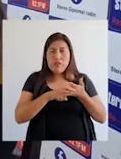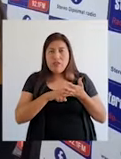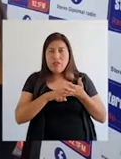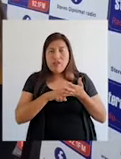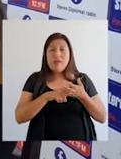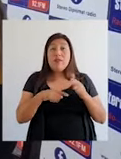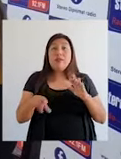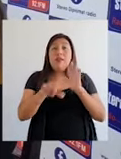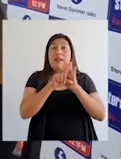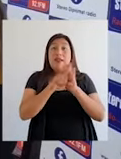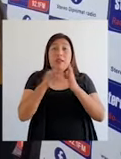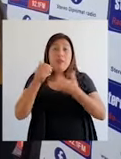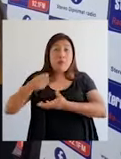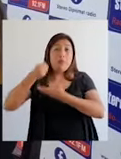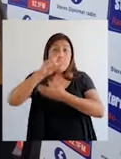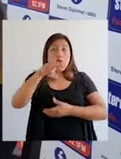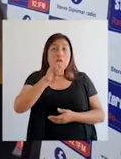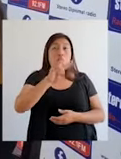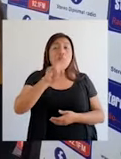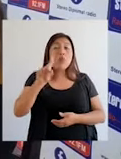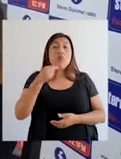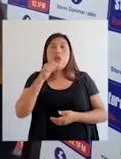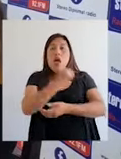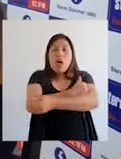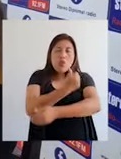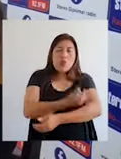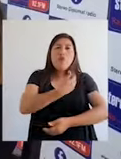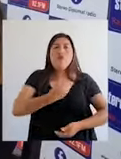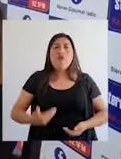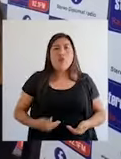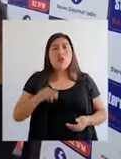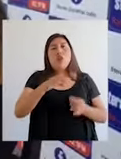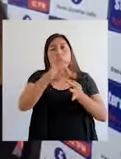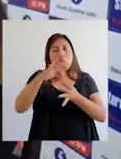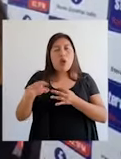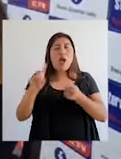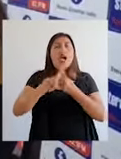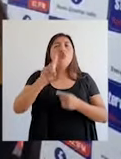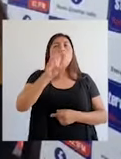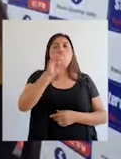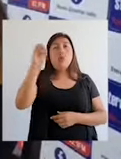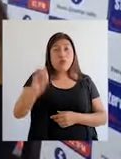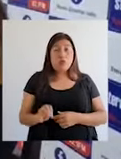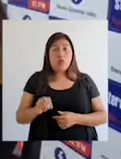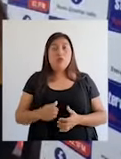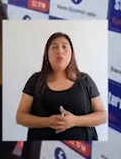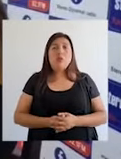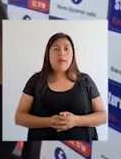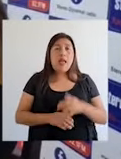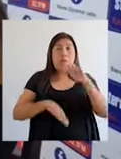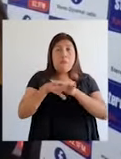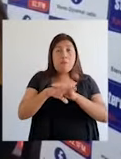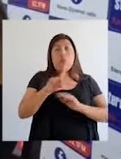¿Por qué? La ley de presupuesto hasta el 2021 decía se autoriza al gobierno regional y local a emplear hasta el 1%. Nosotros Ese